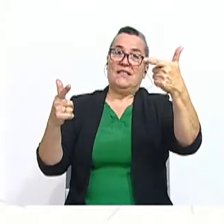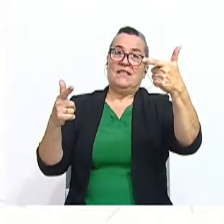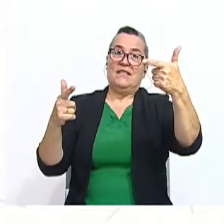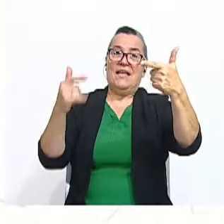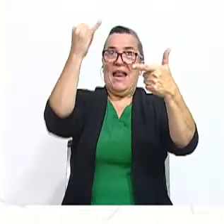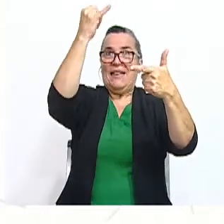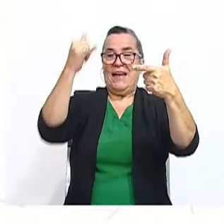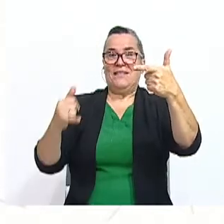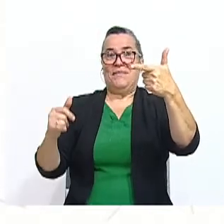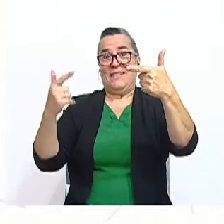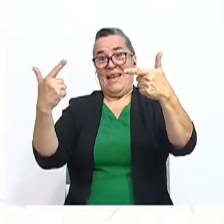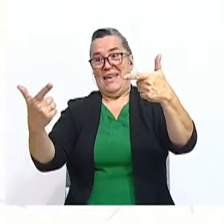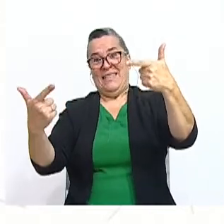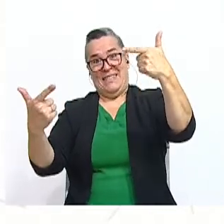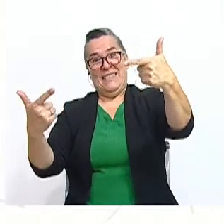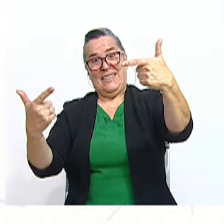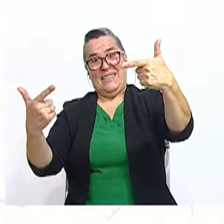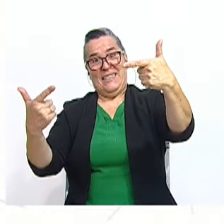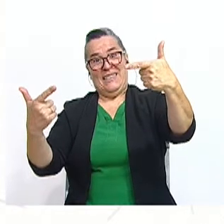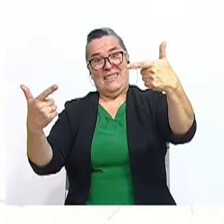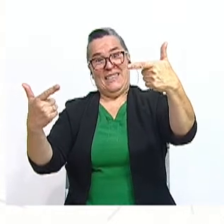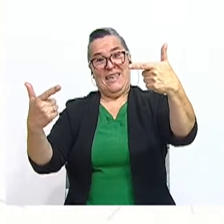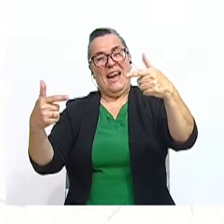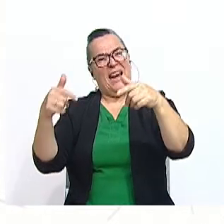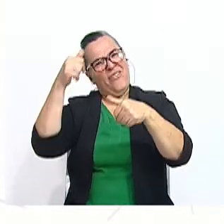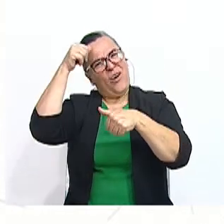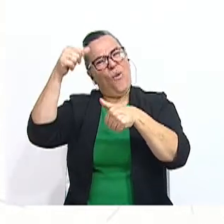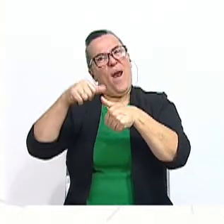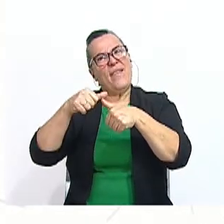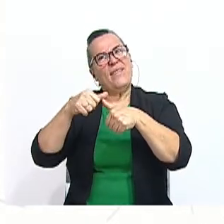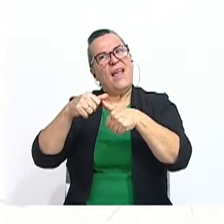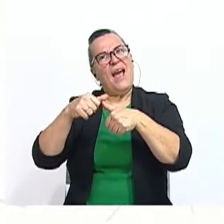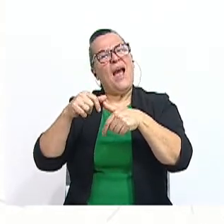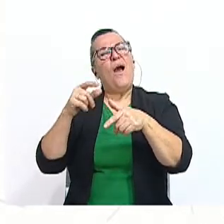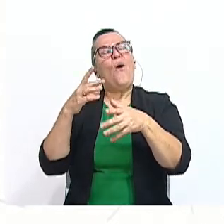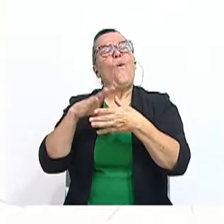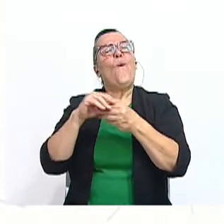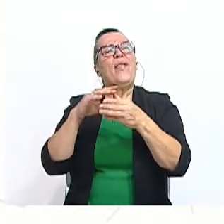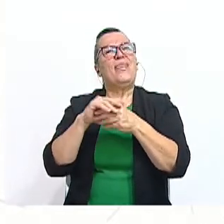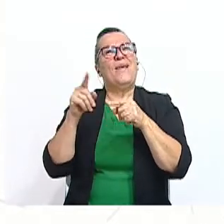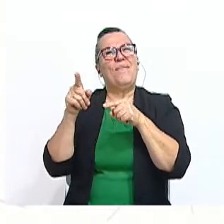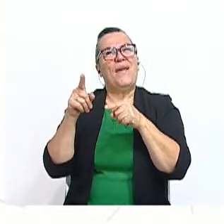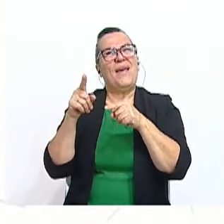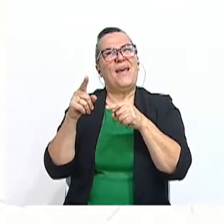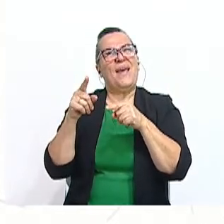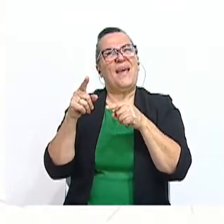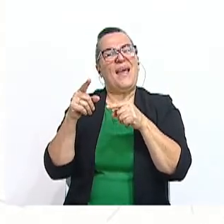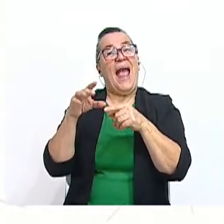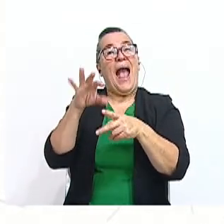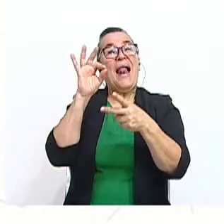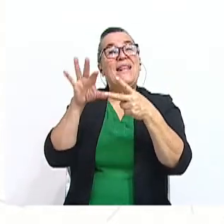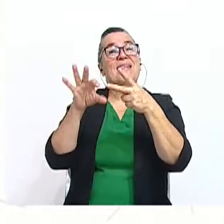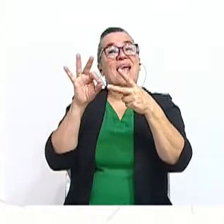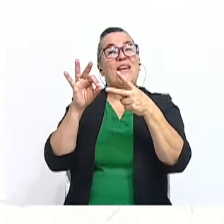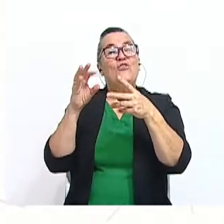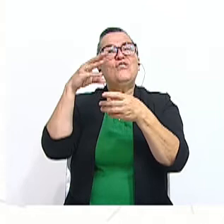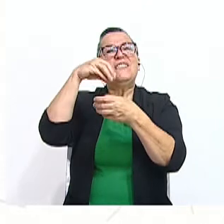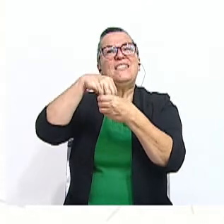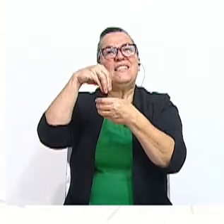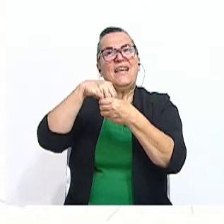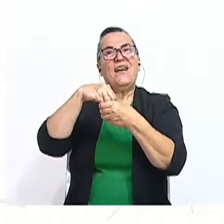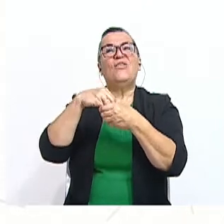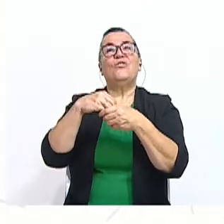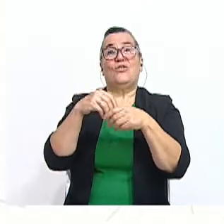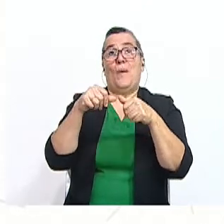transversal. ¿Se acuerdan más características de los alternos internos? A ver, cuéntame. A ver, ¿se acuerdan? Exacto.